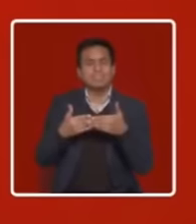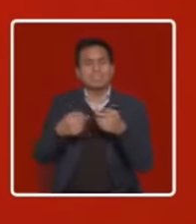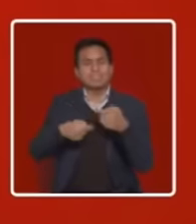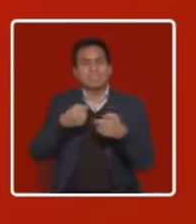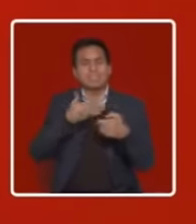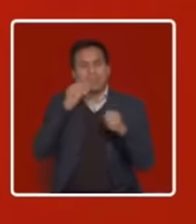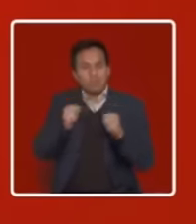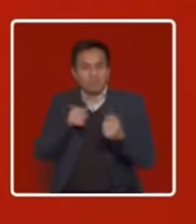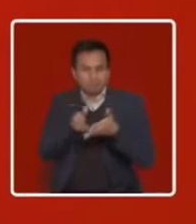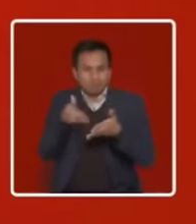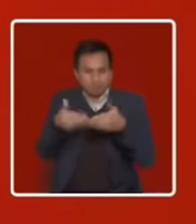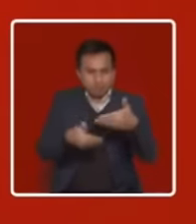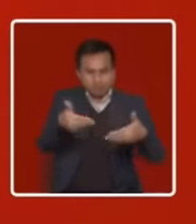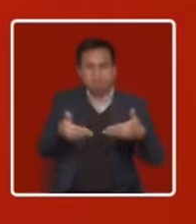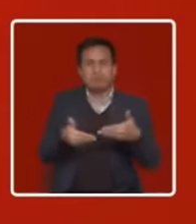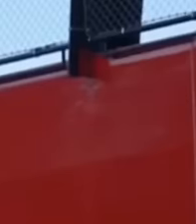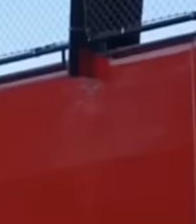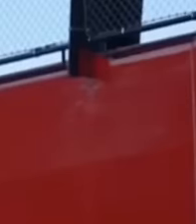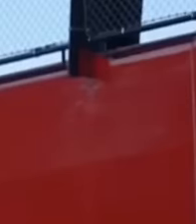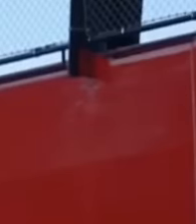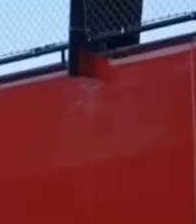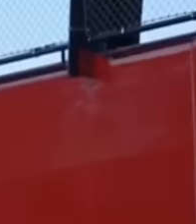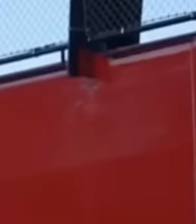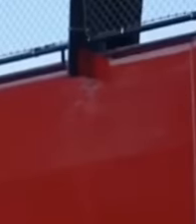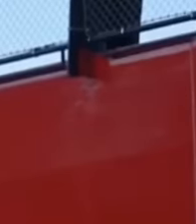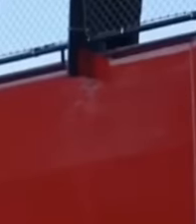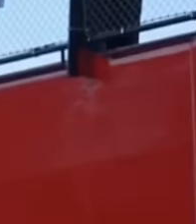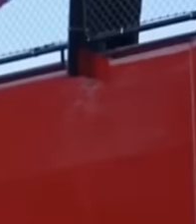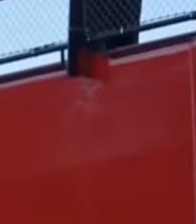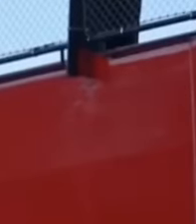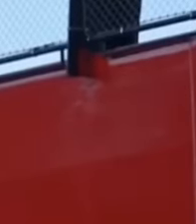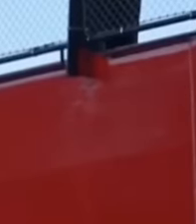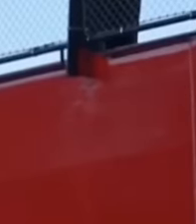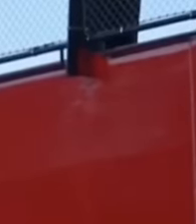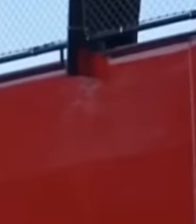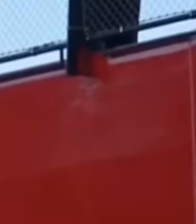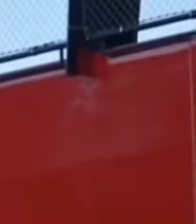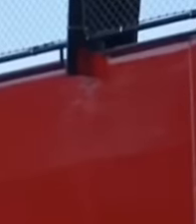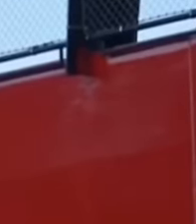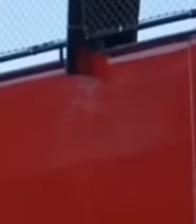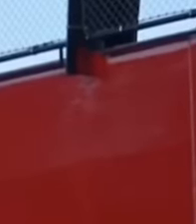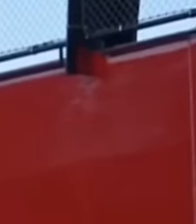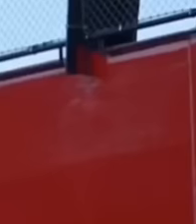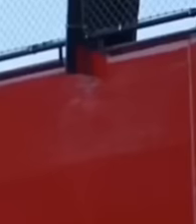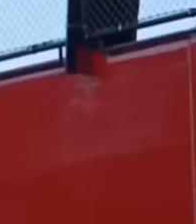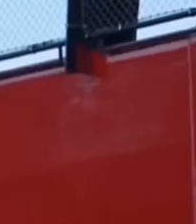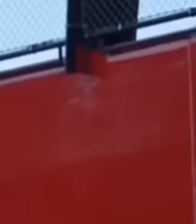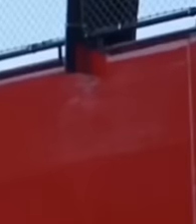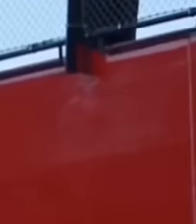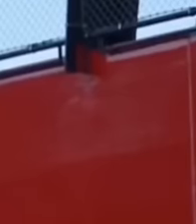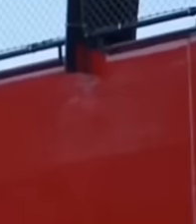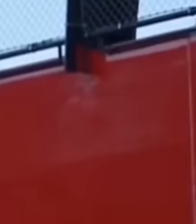rompehielo que tengo a mis espaldas pueda estar donde está. Y es que desde la Armada y